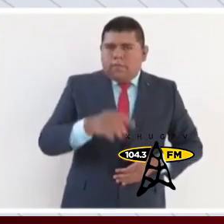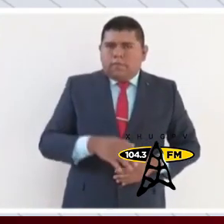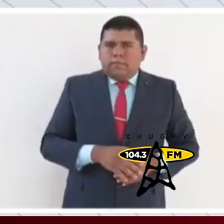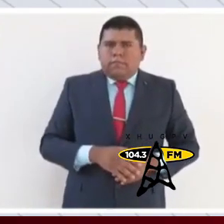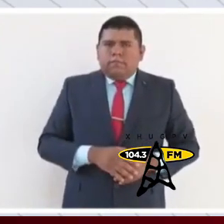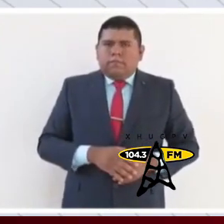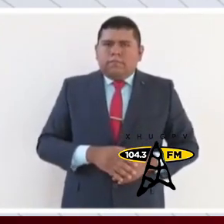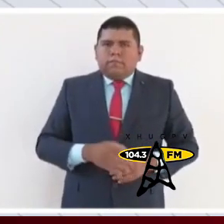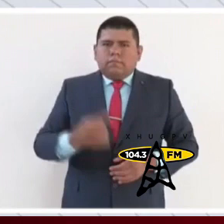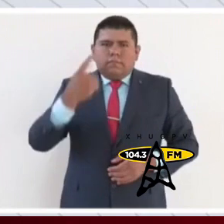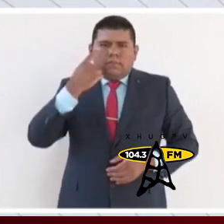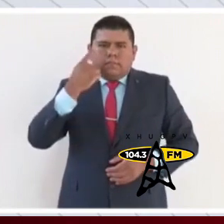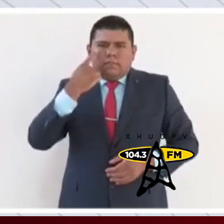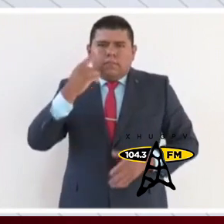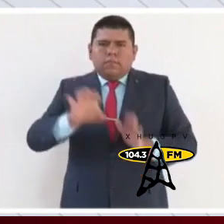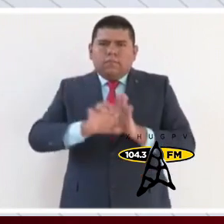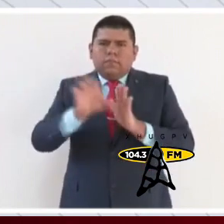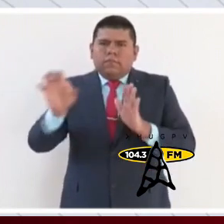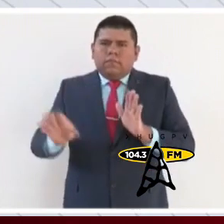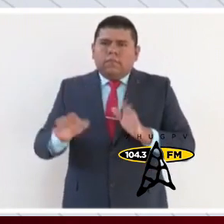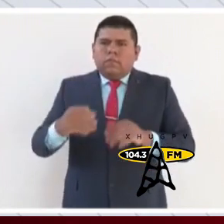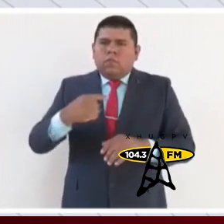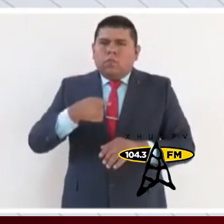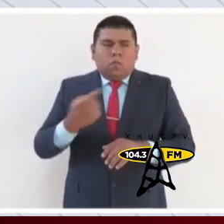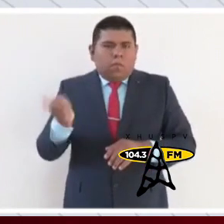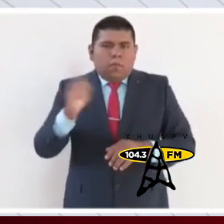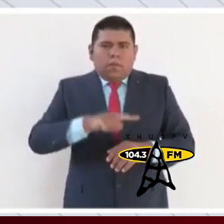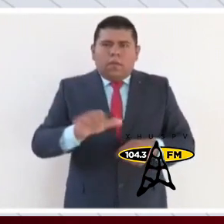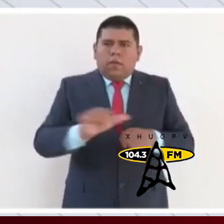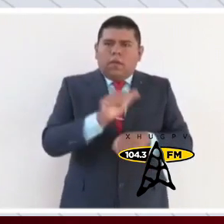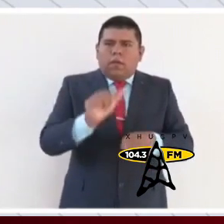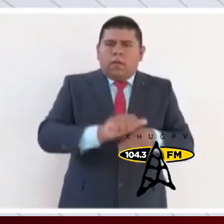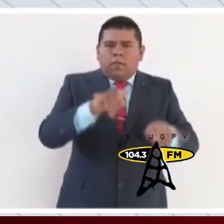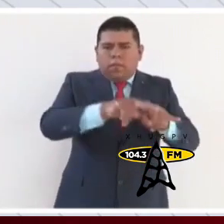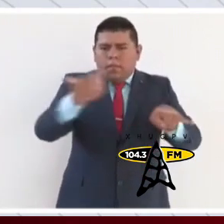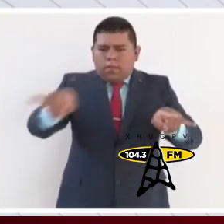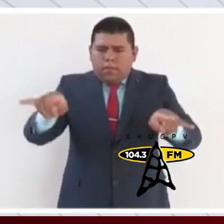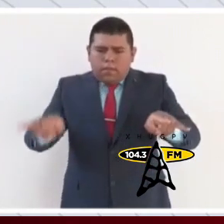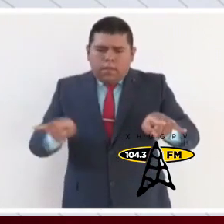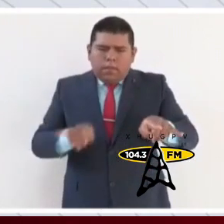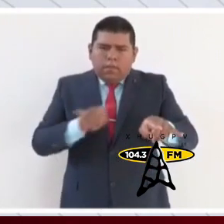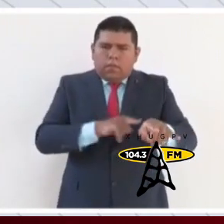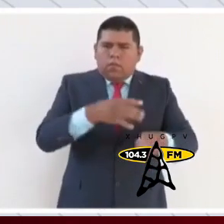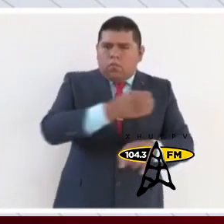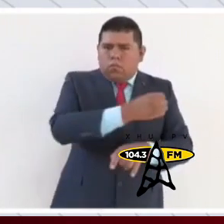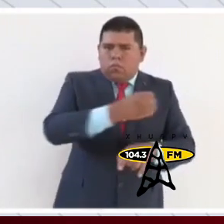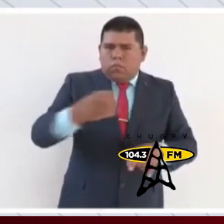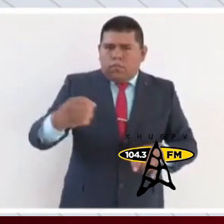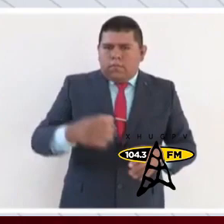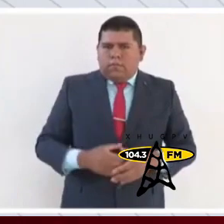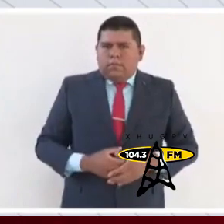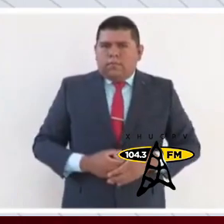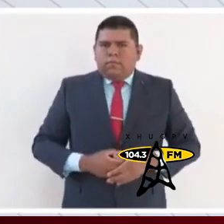y mantenimiento de las autopistas que pone en riesgo la vida de quienes ahí transitan. Mi